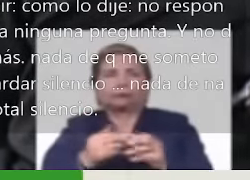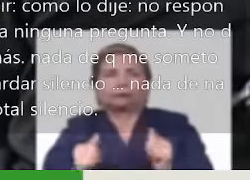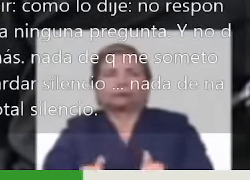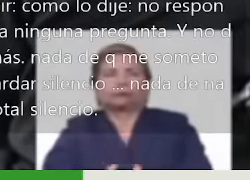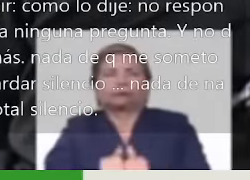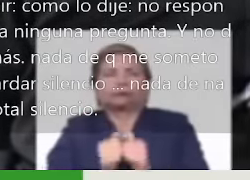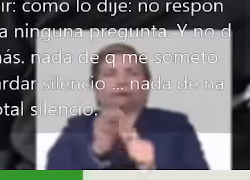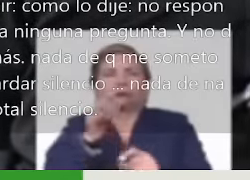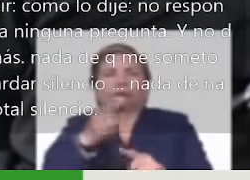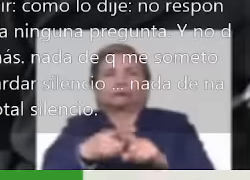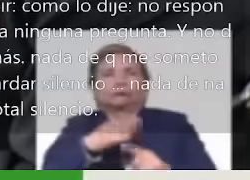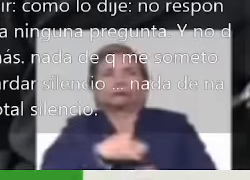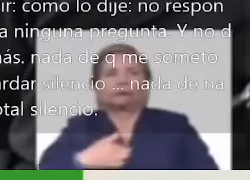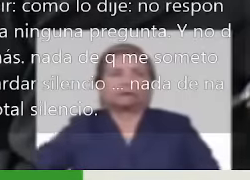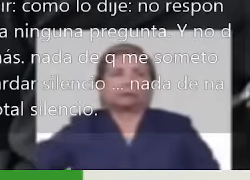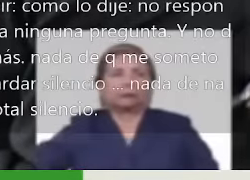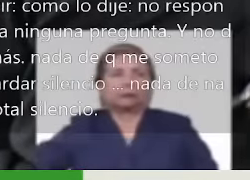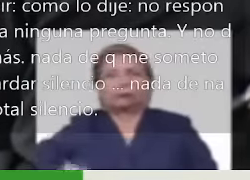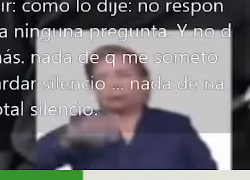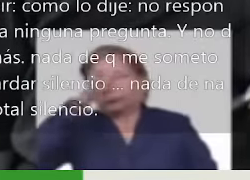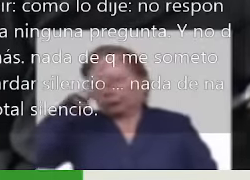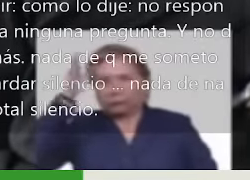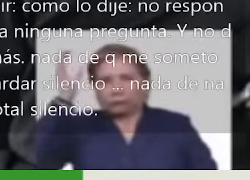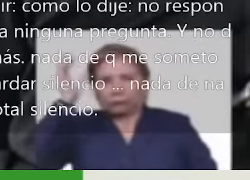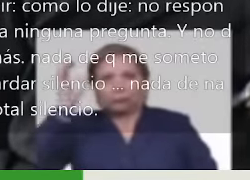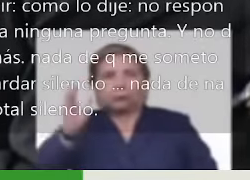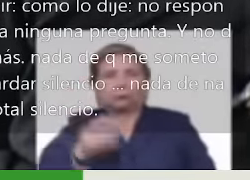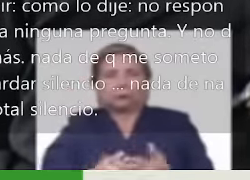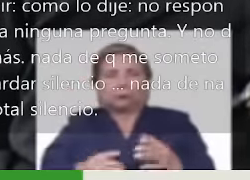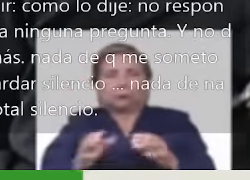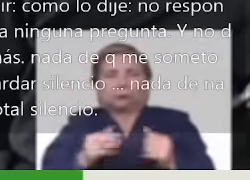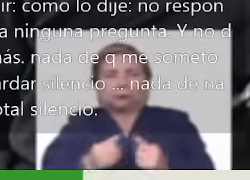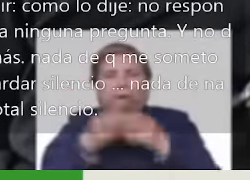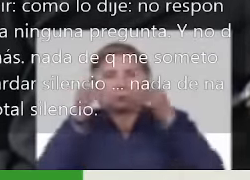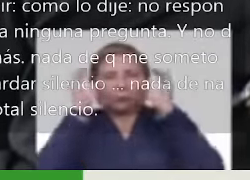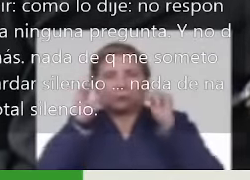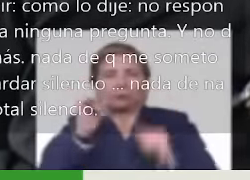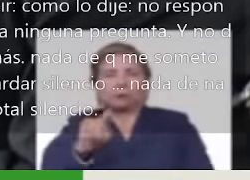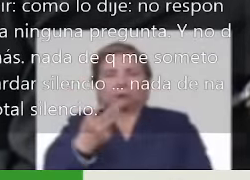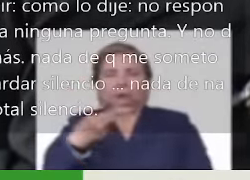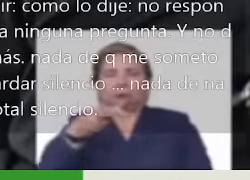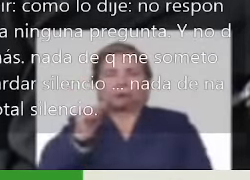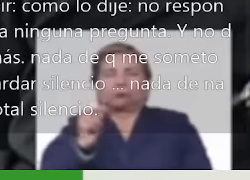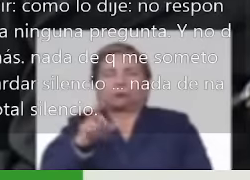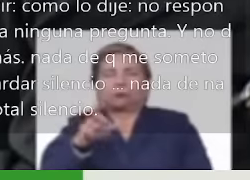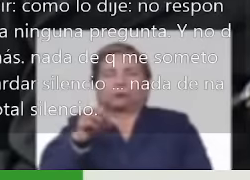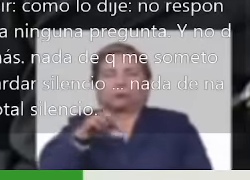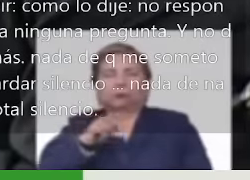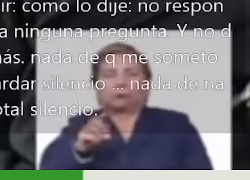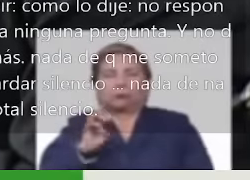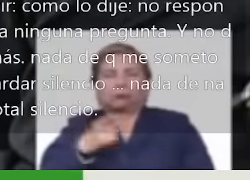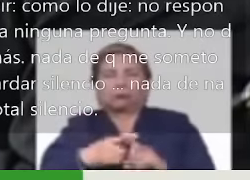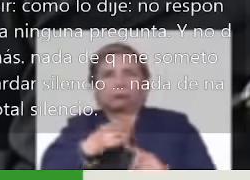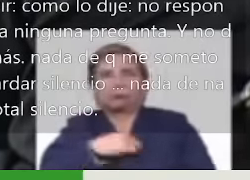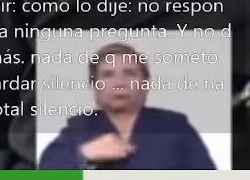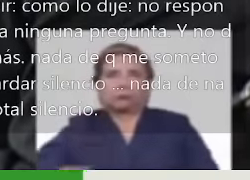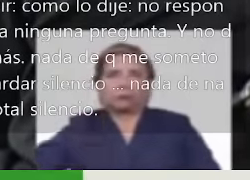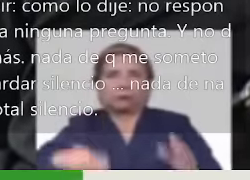acompañando al expresidente de la República, Pedro Castillo Terrones, Heiner Alvarado López, exministro de